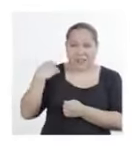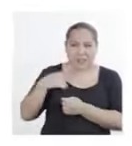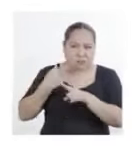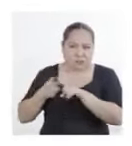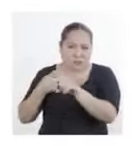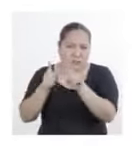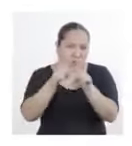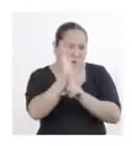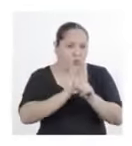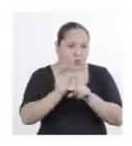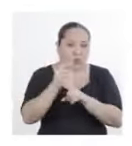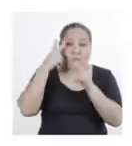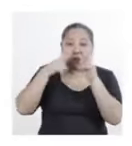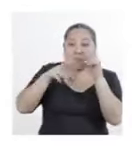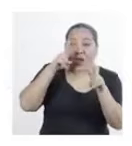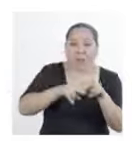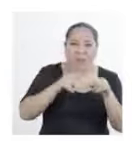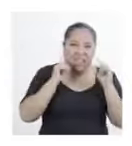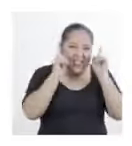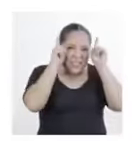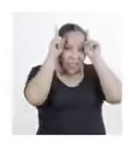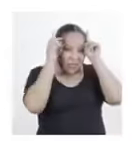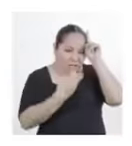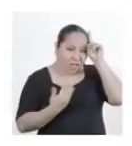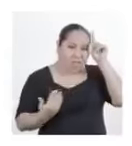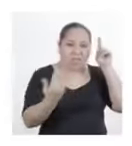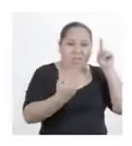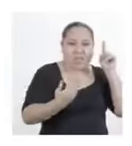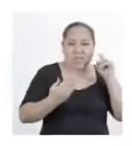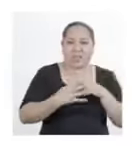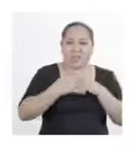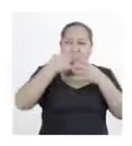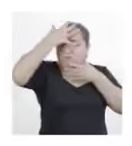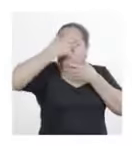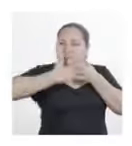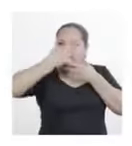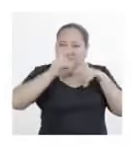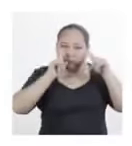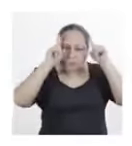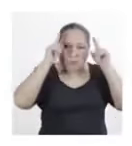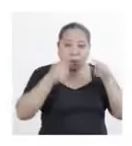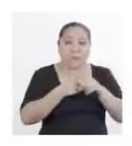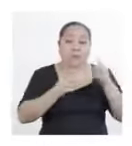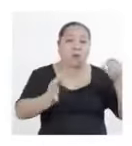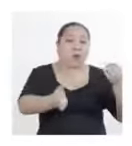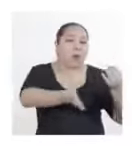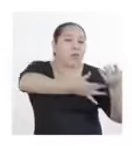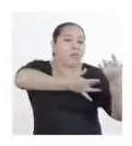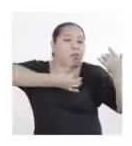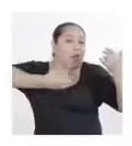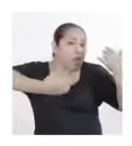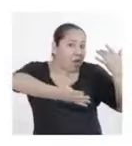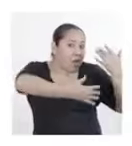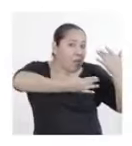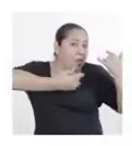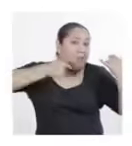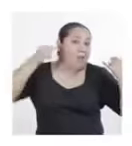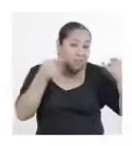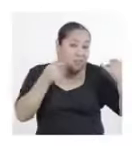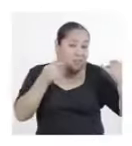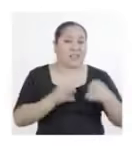entonces era multicultural Podemos ver el diablo adelante con su gran máscara pero el arpa que